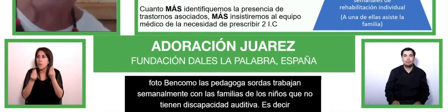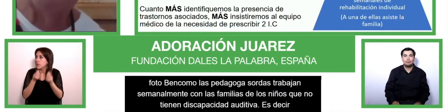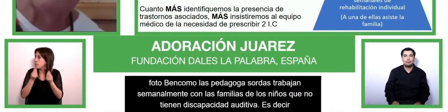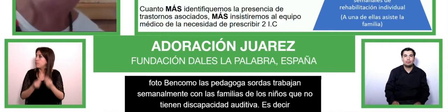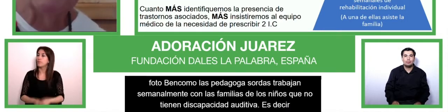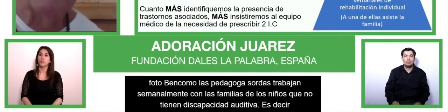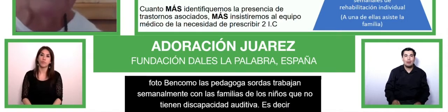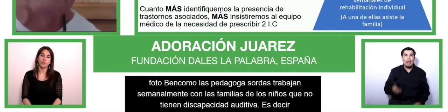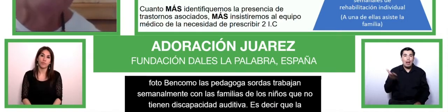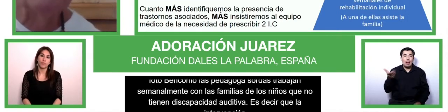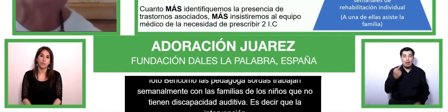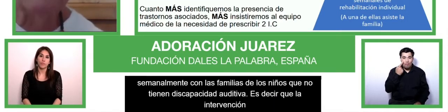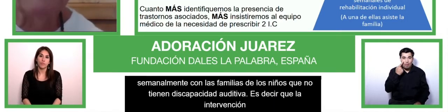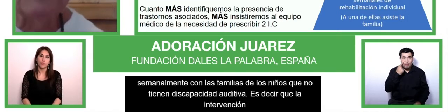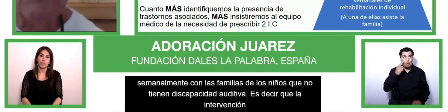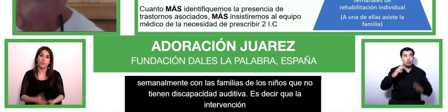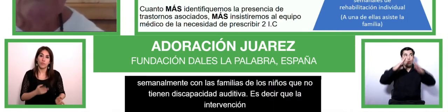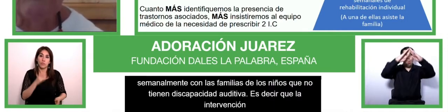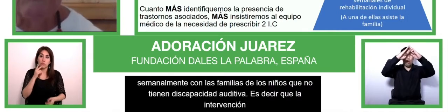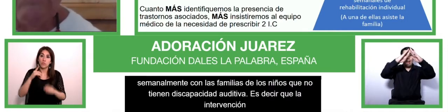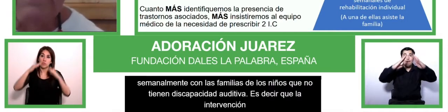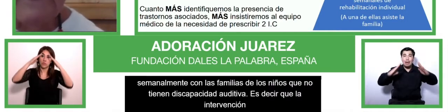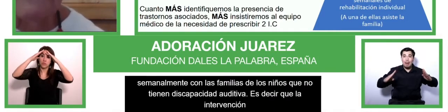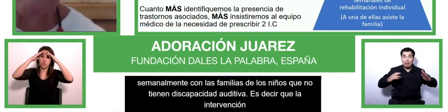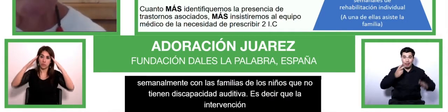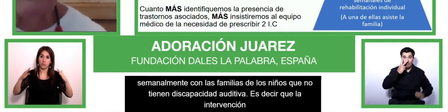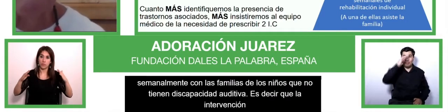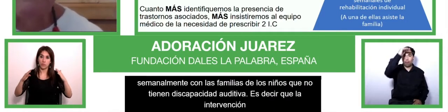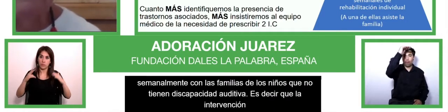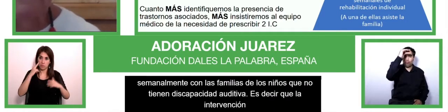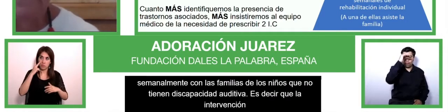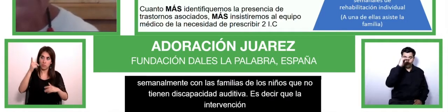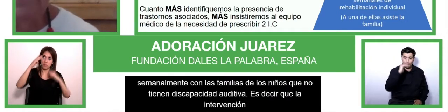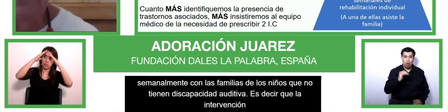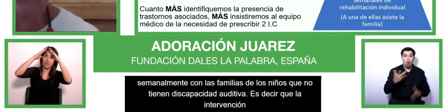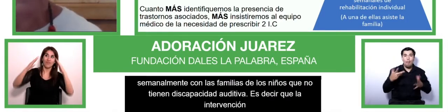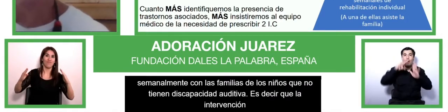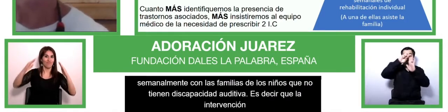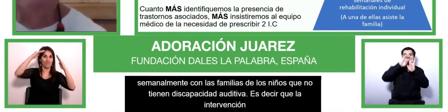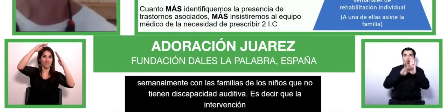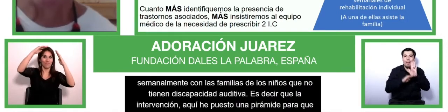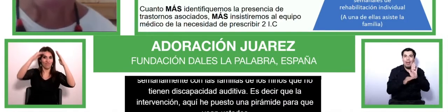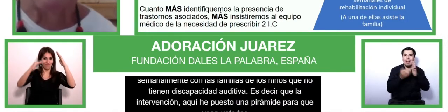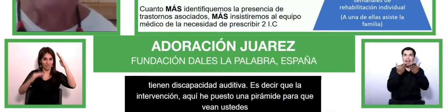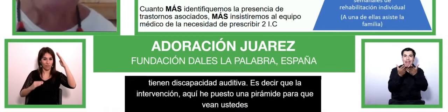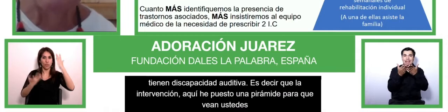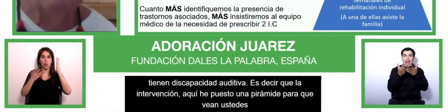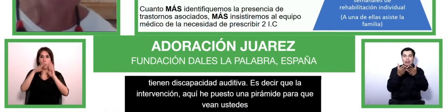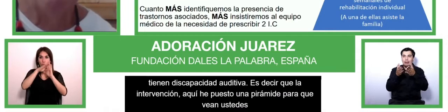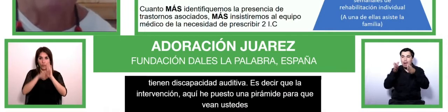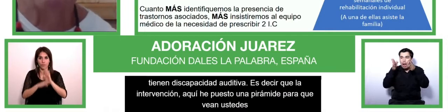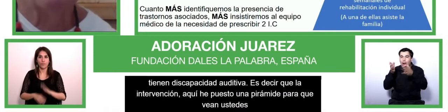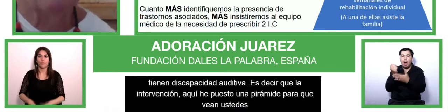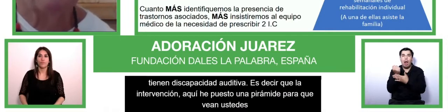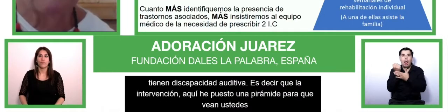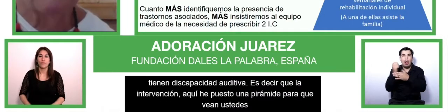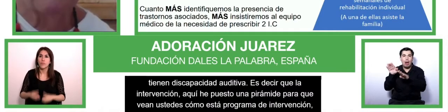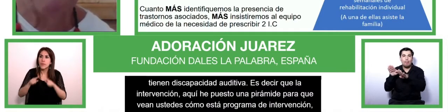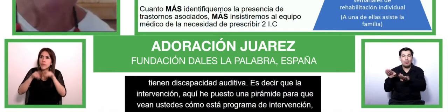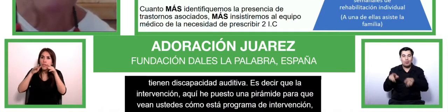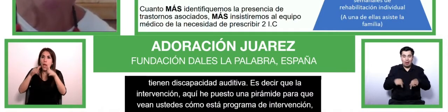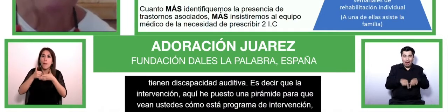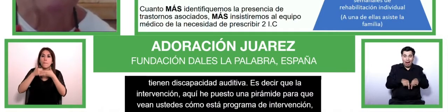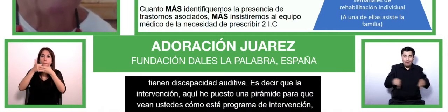puesto una pirámide para que vean ustedes cómo está programada esa intervención. En la parte baja